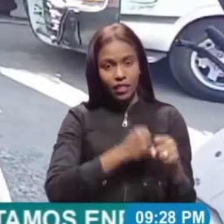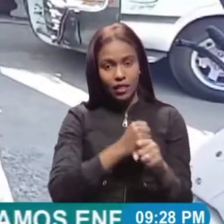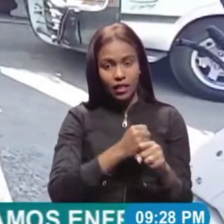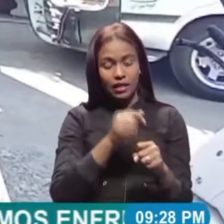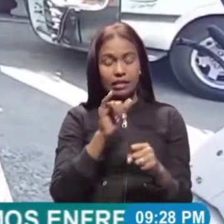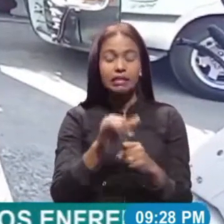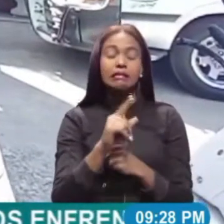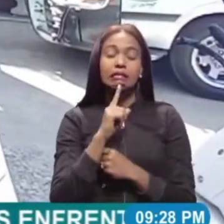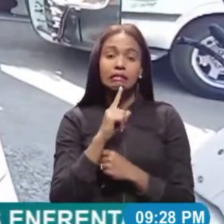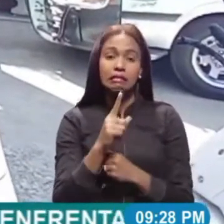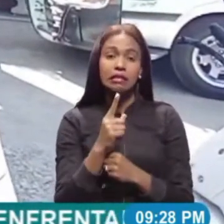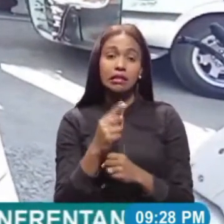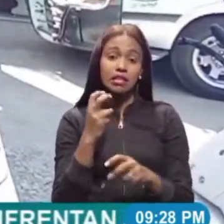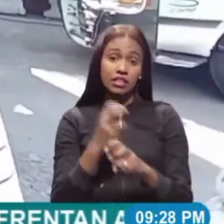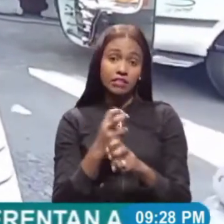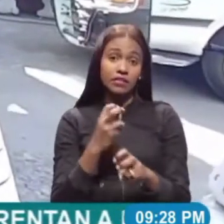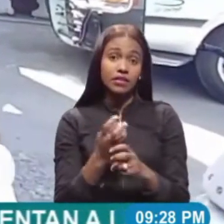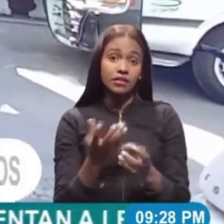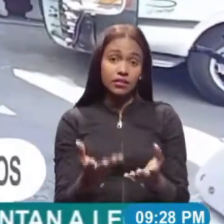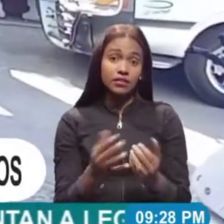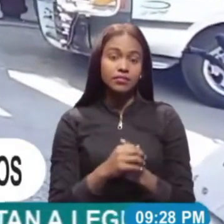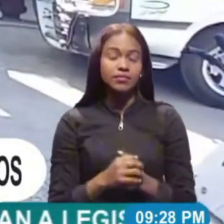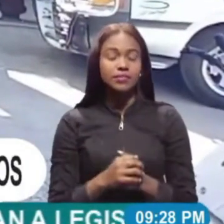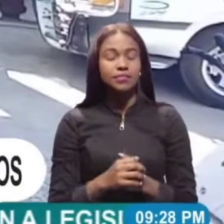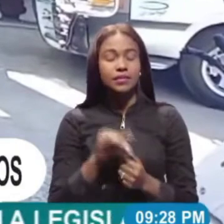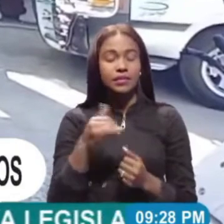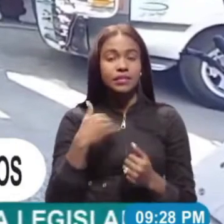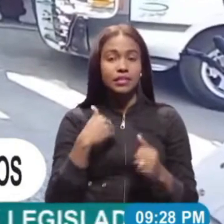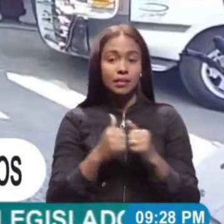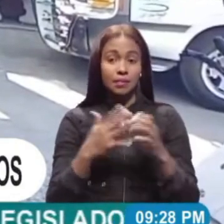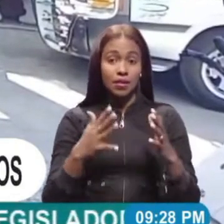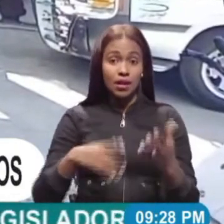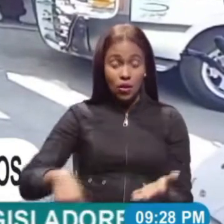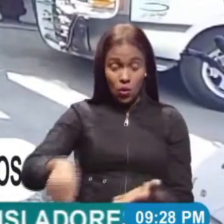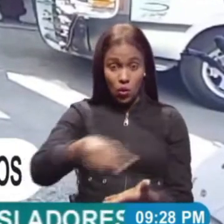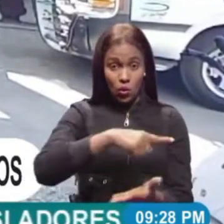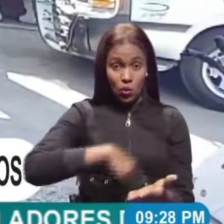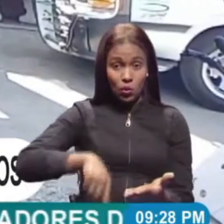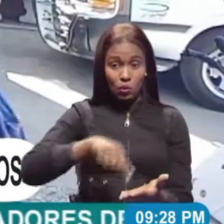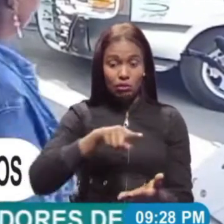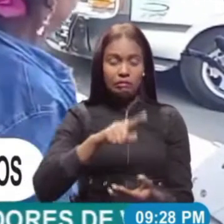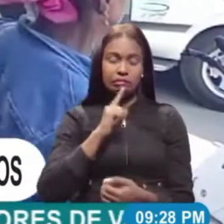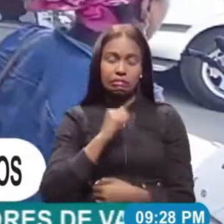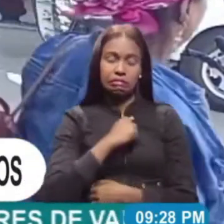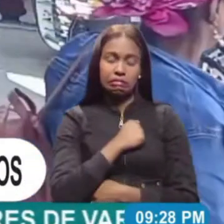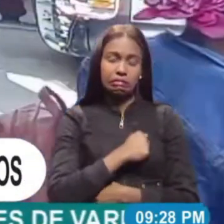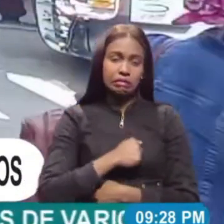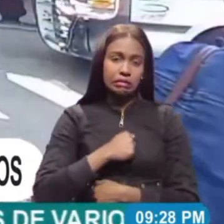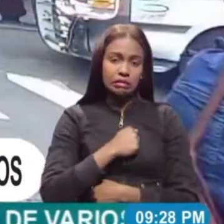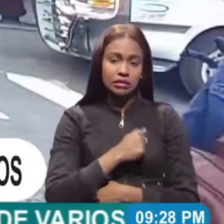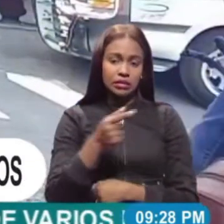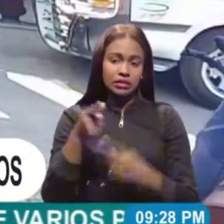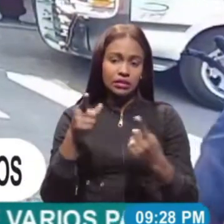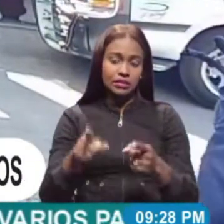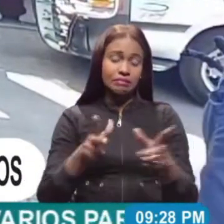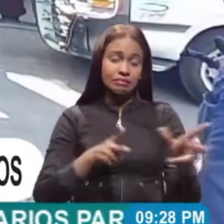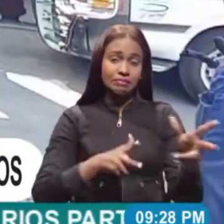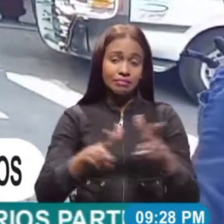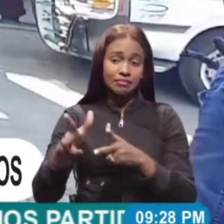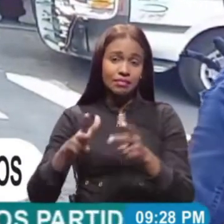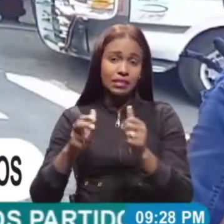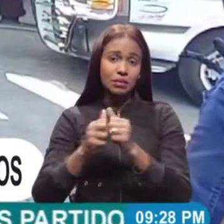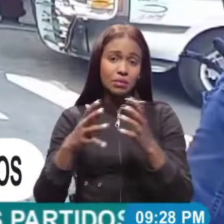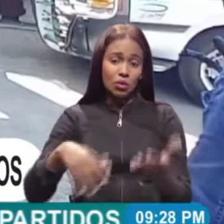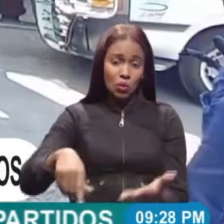está muy incómodo ahí. Se le están haciendo bastante hoyo. Que eso da pena, hermano, de pasar por esa carretera con